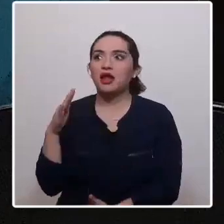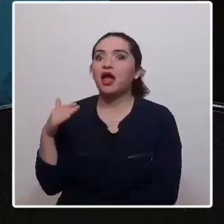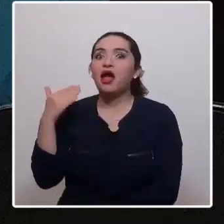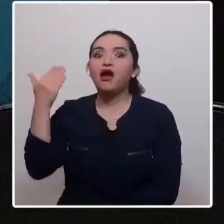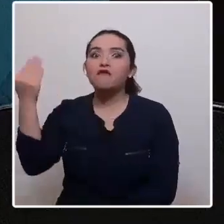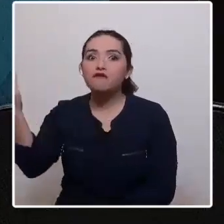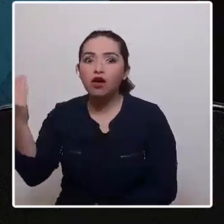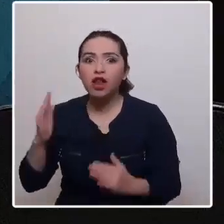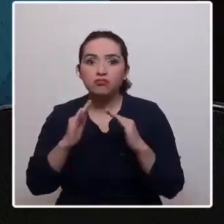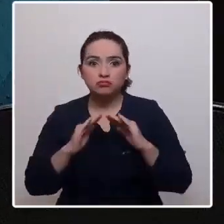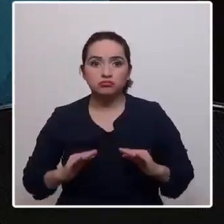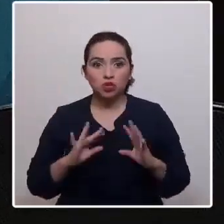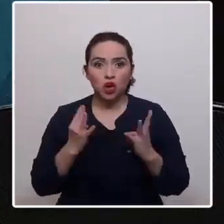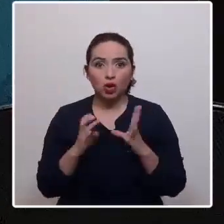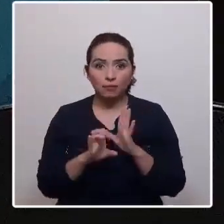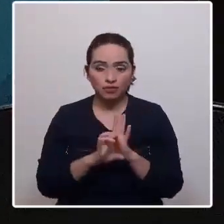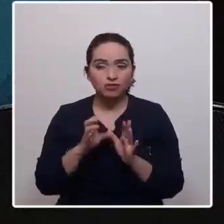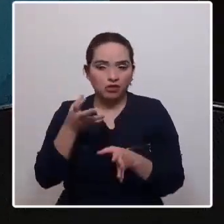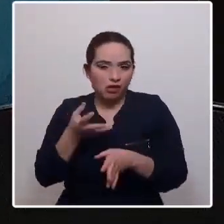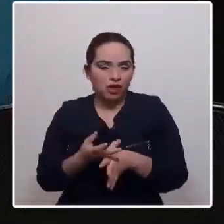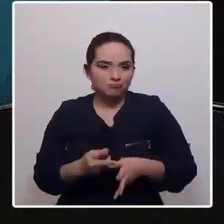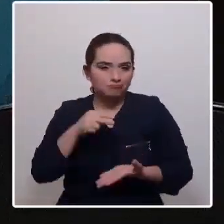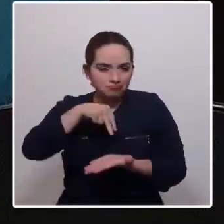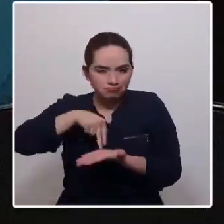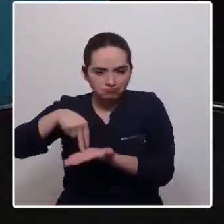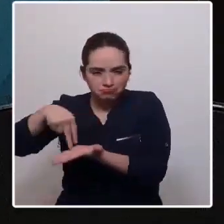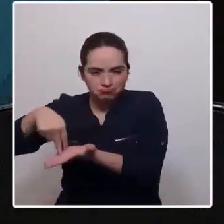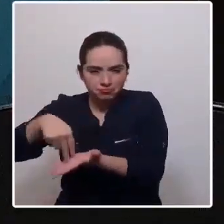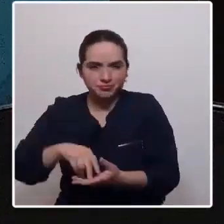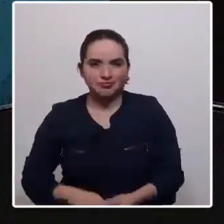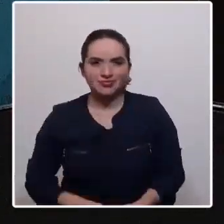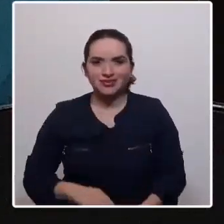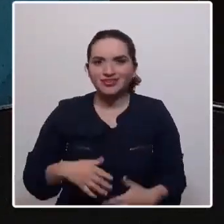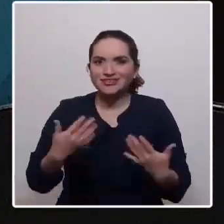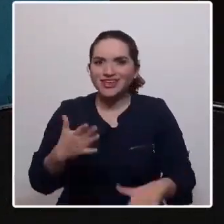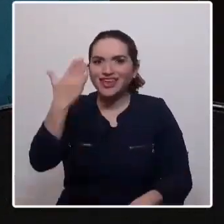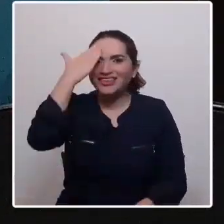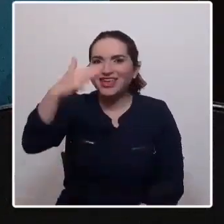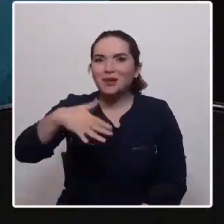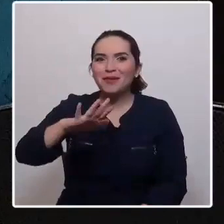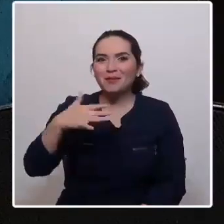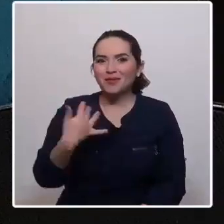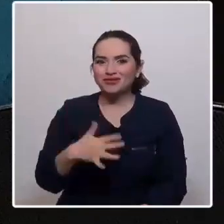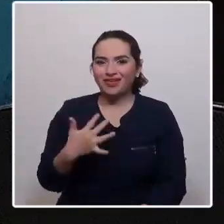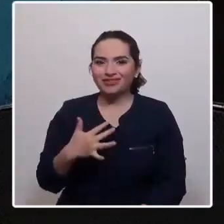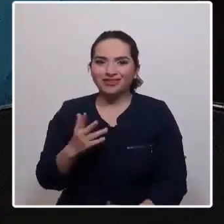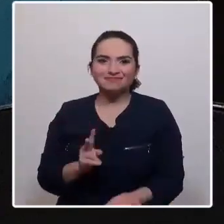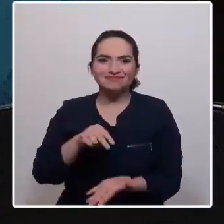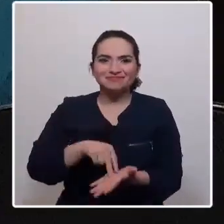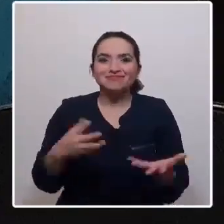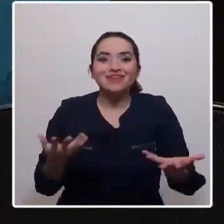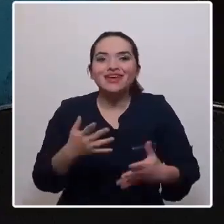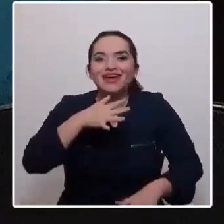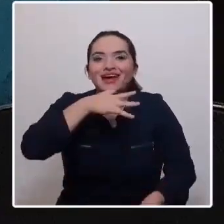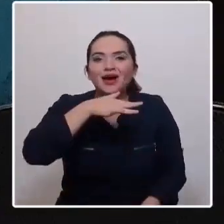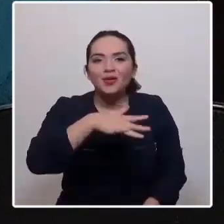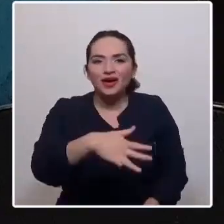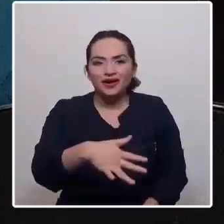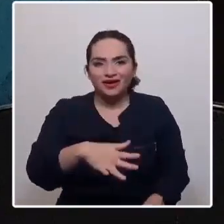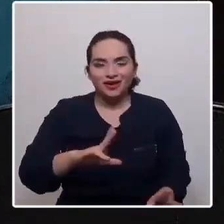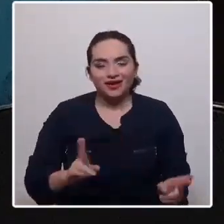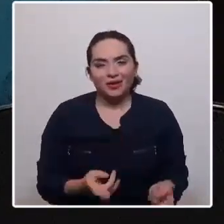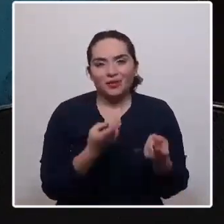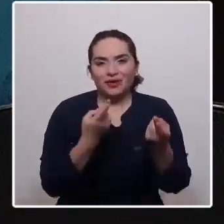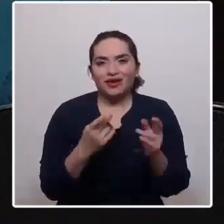convención. Llegó el día más importante que nos trajo acá por la recuperación de las aguas. El Estatuto